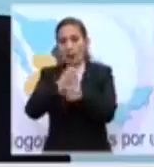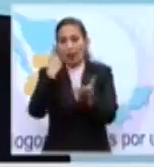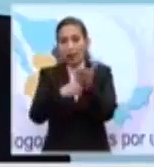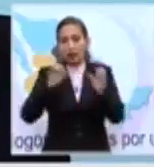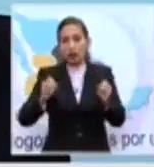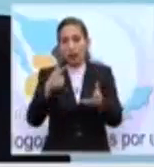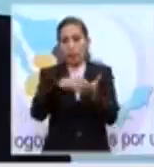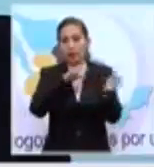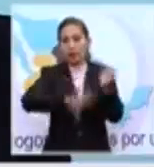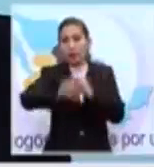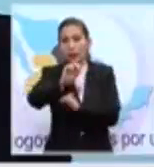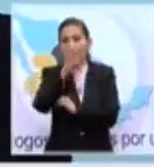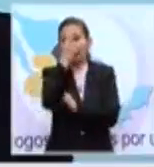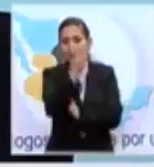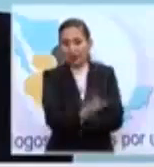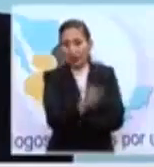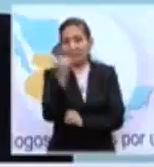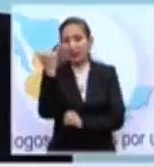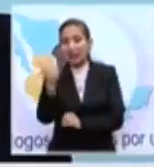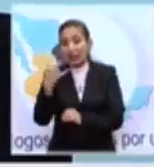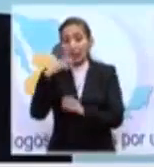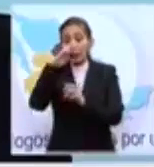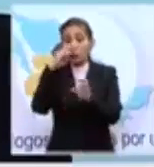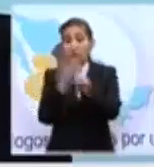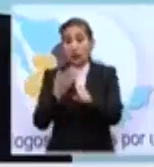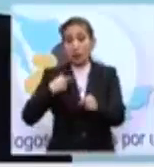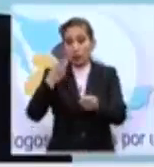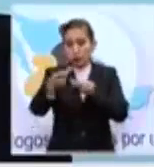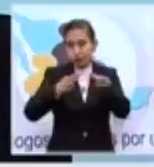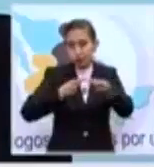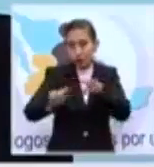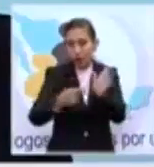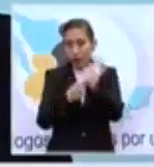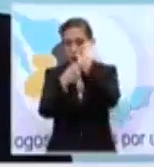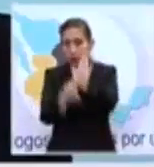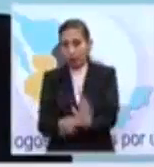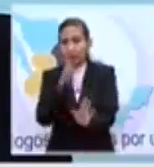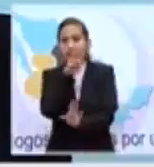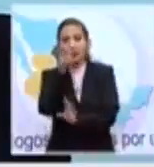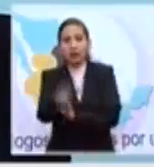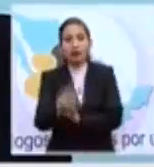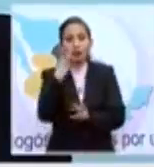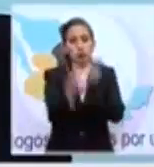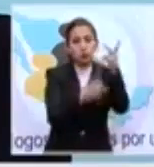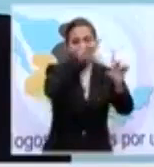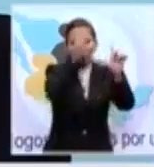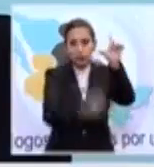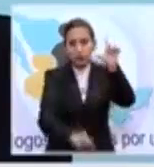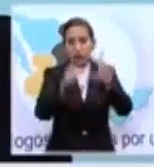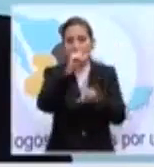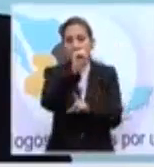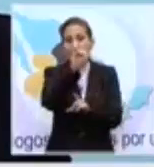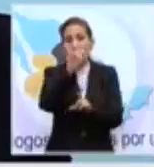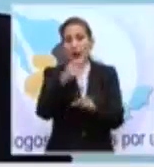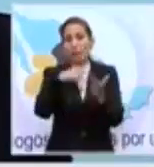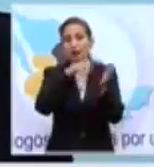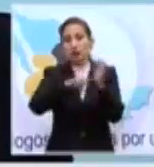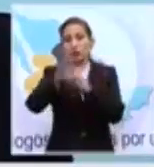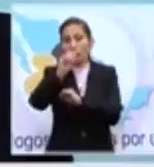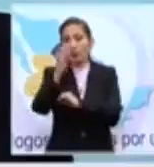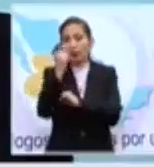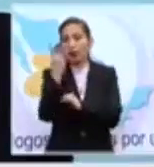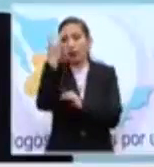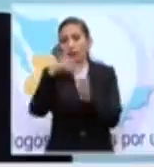Chiapas 1993 y responsable del procesamiento y presentación de resultados de los censos nacionales de talla 1999